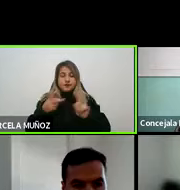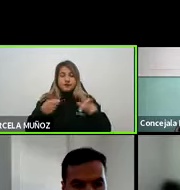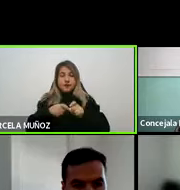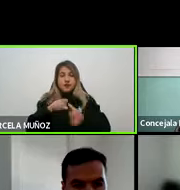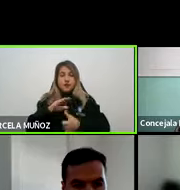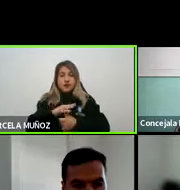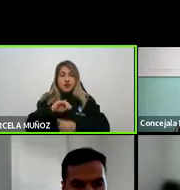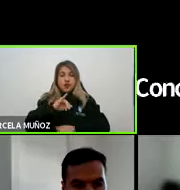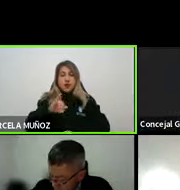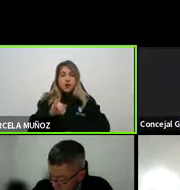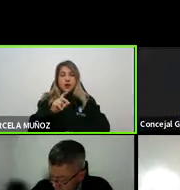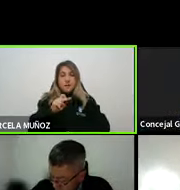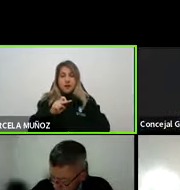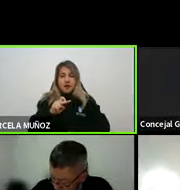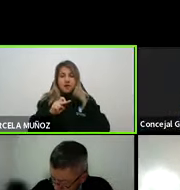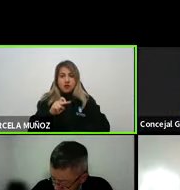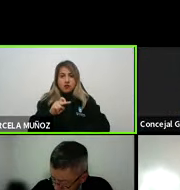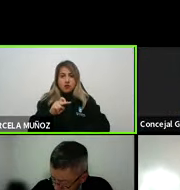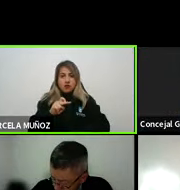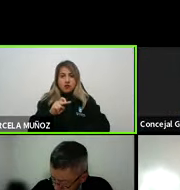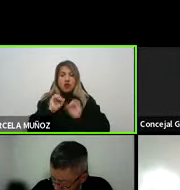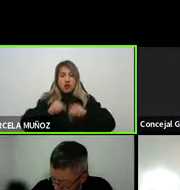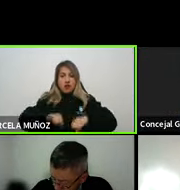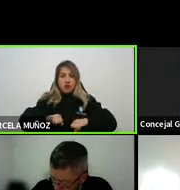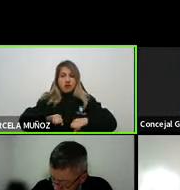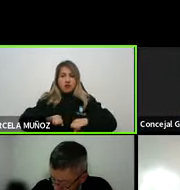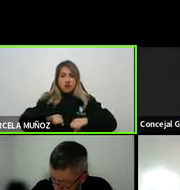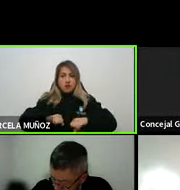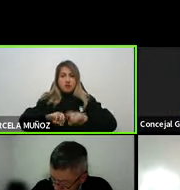concejal Juan Pablo Muñoz, Apruebo.